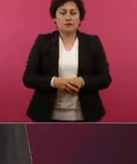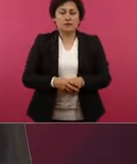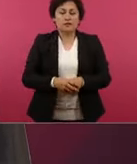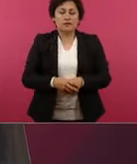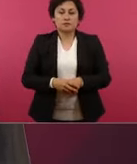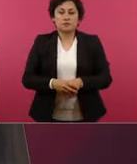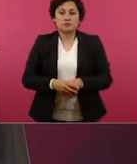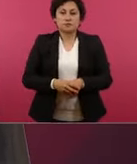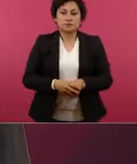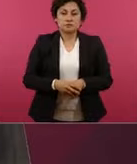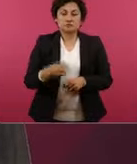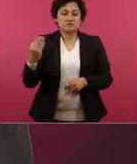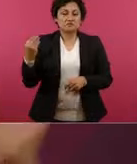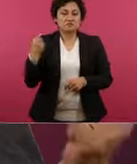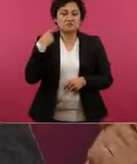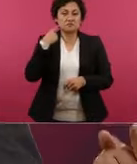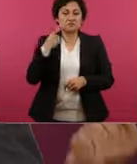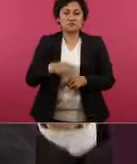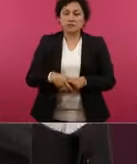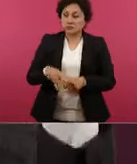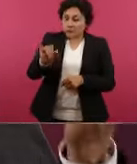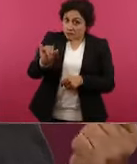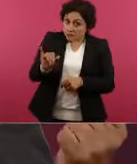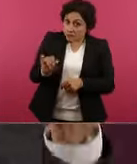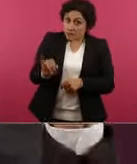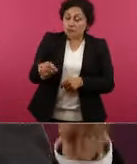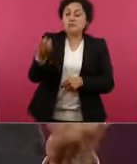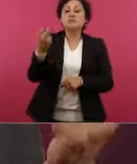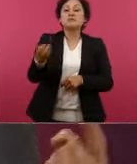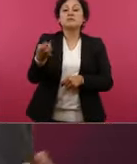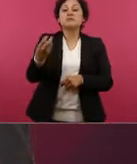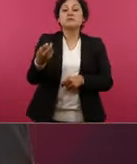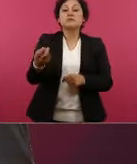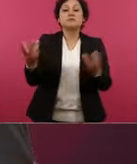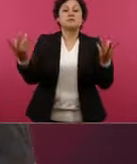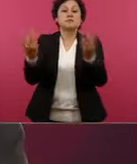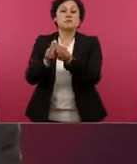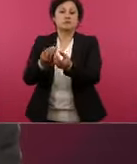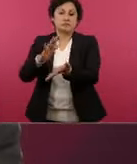Sí, y además en vinculación con Marina.